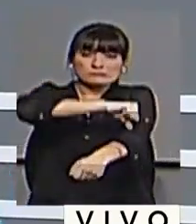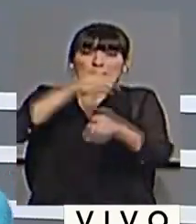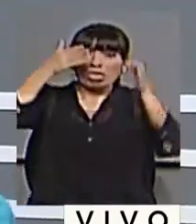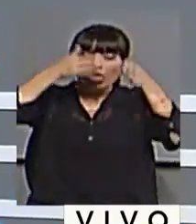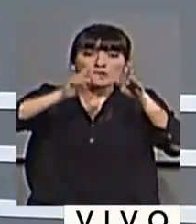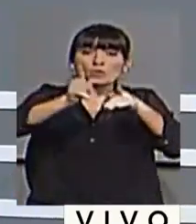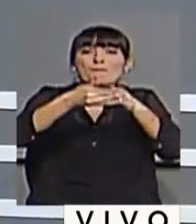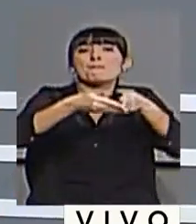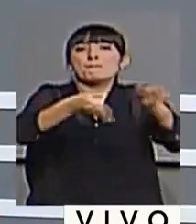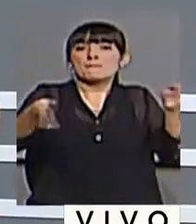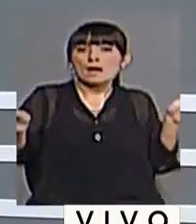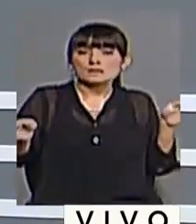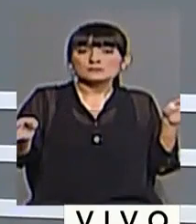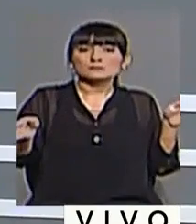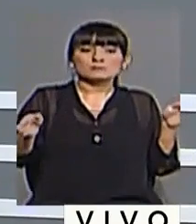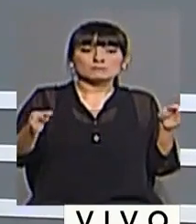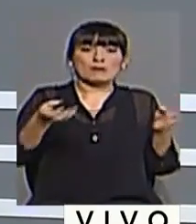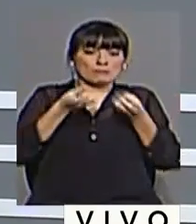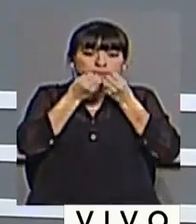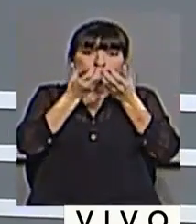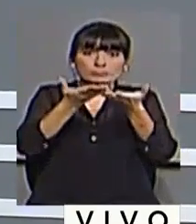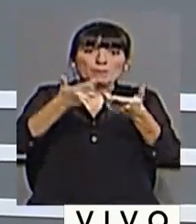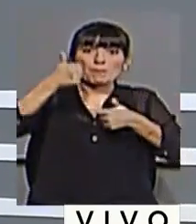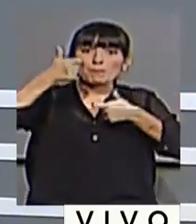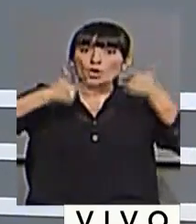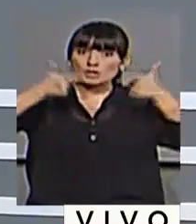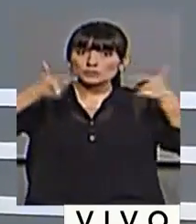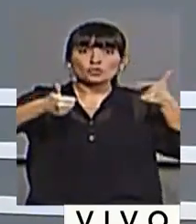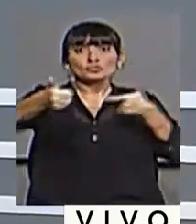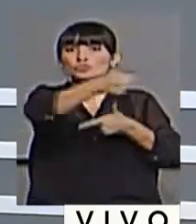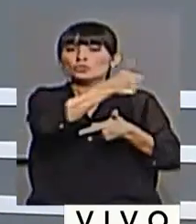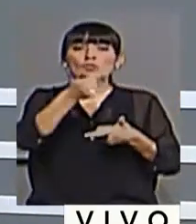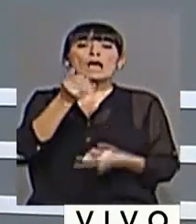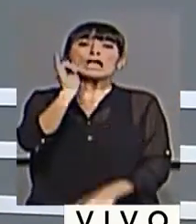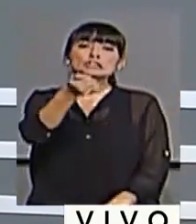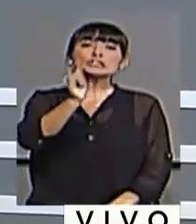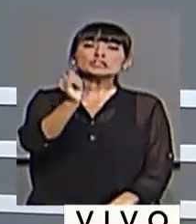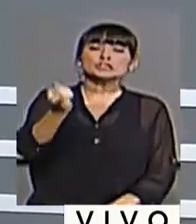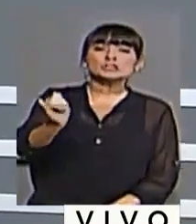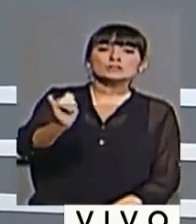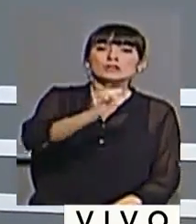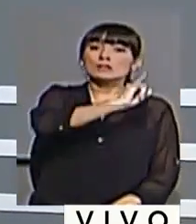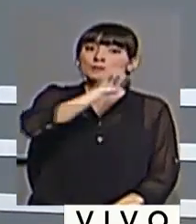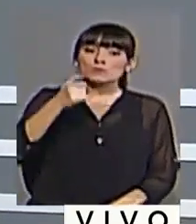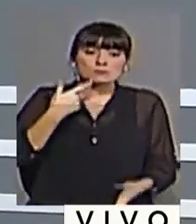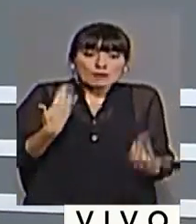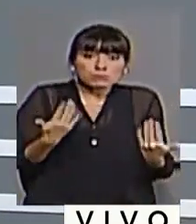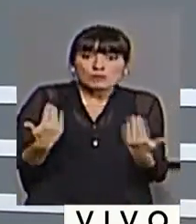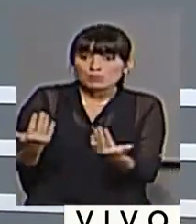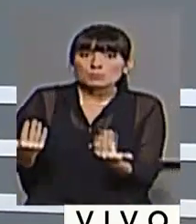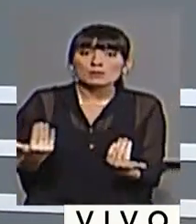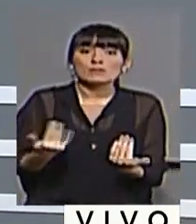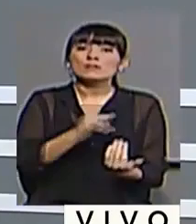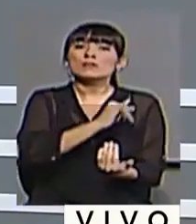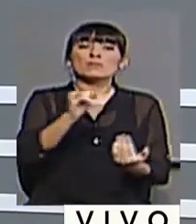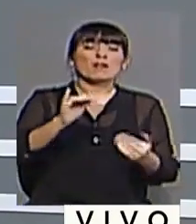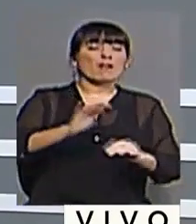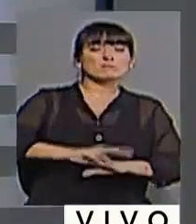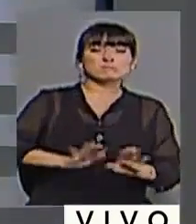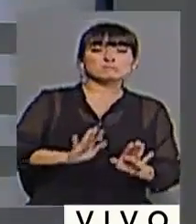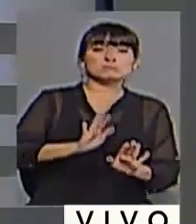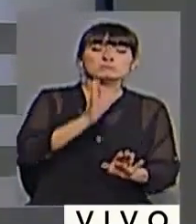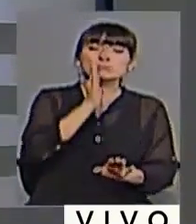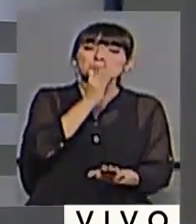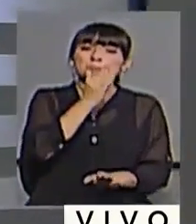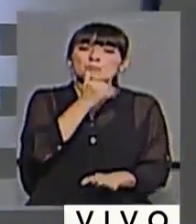declaraciones, todos los actores políticos dicen que sí. A la hora de los que hubo, palitos para que no tengamos elecciones. Yo no quiero que eso siga pasando hacia adelante. ¿Pero